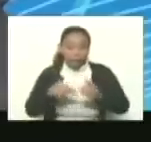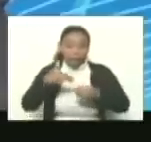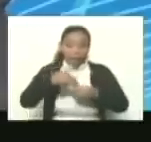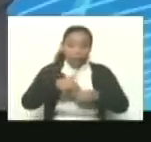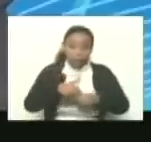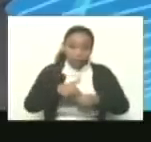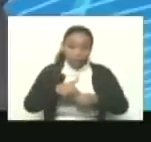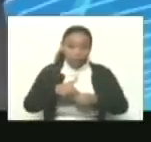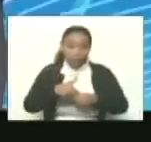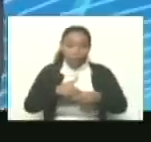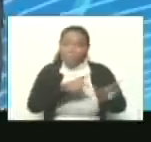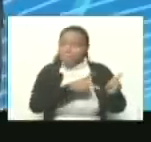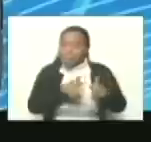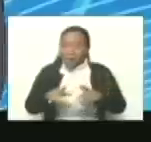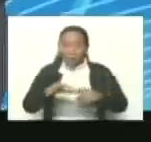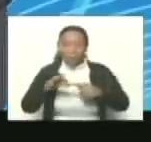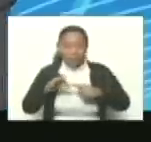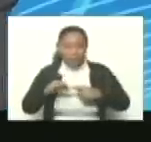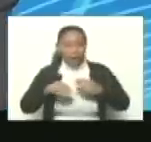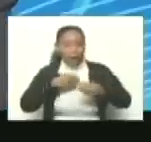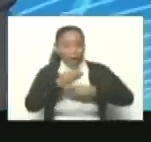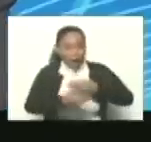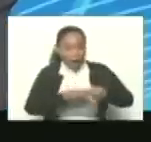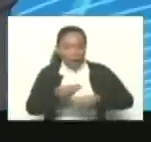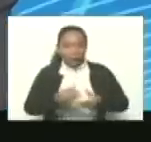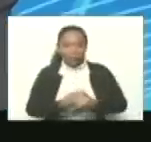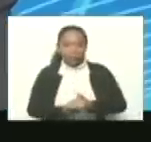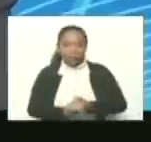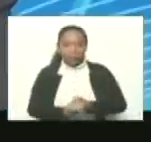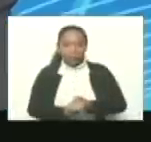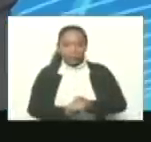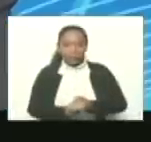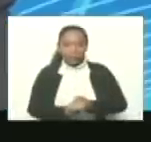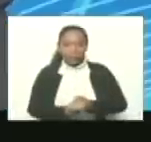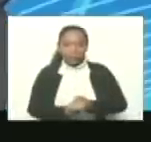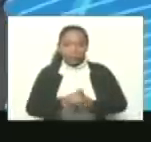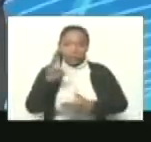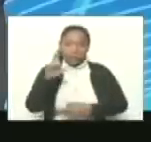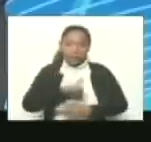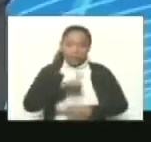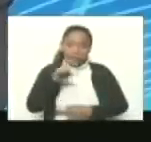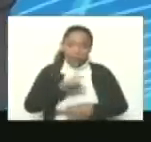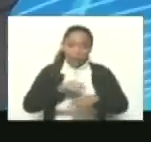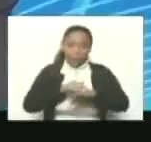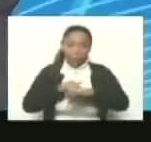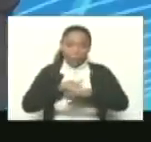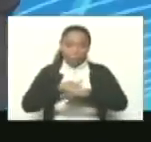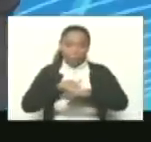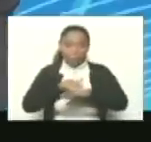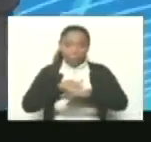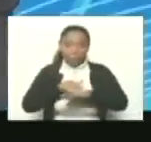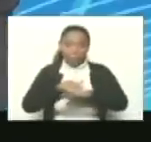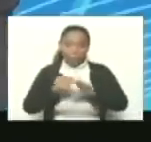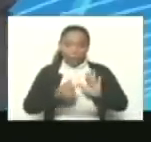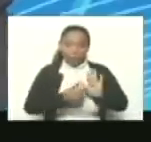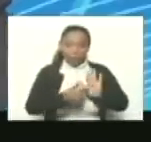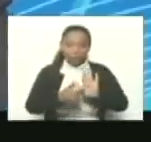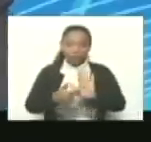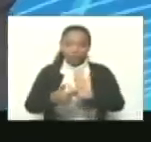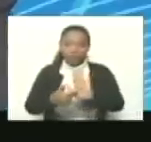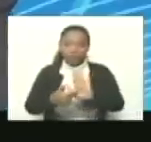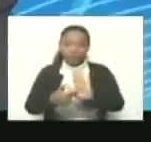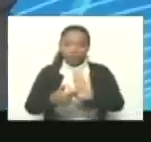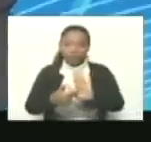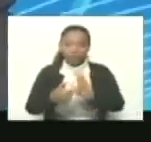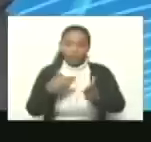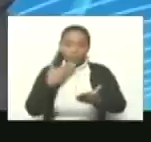allá, con un plan especial, un plan especial. Me cita al ministro Tellechea y me lo pone allí a frente de los productores